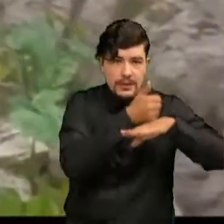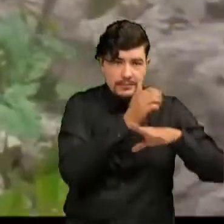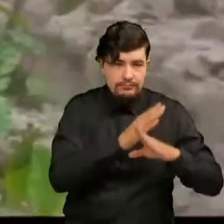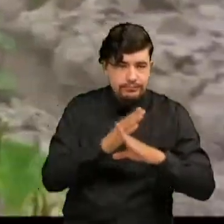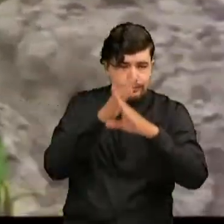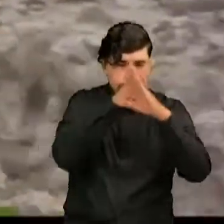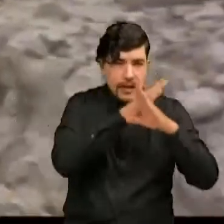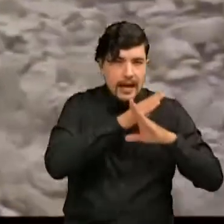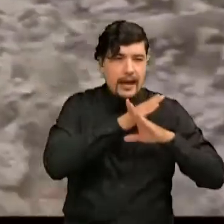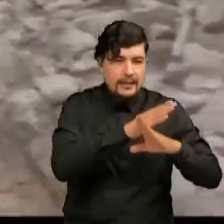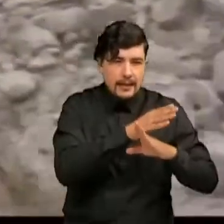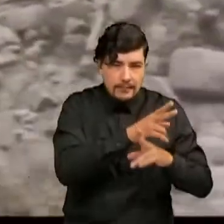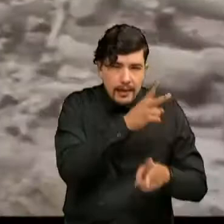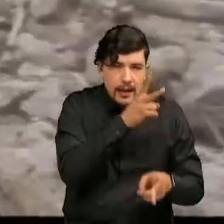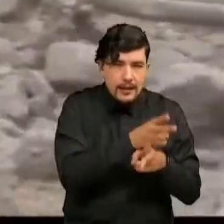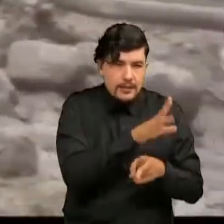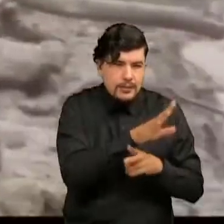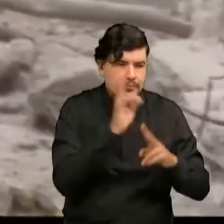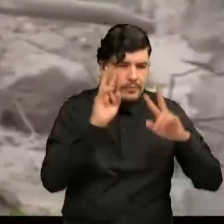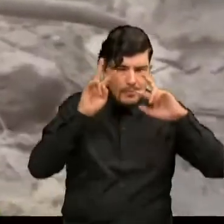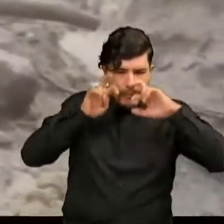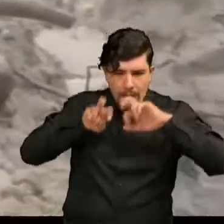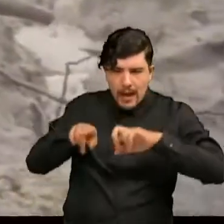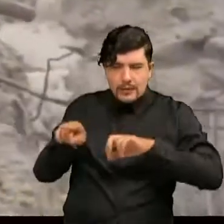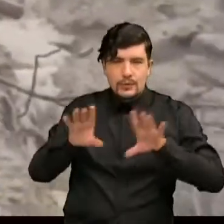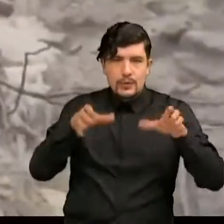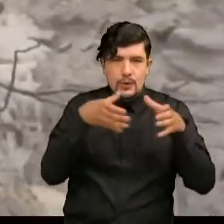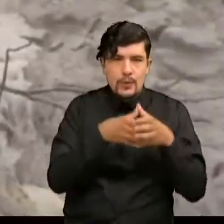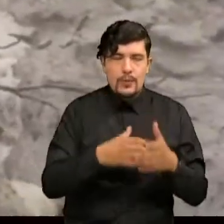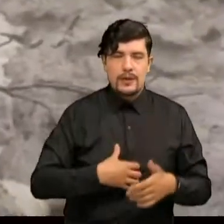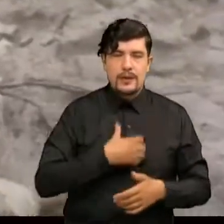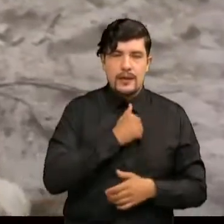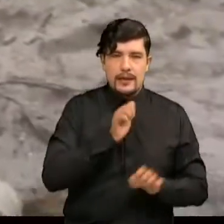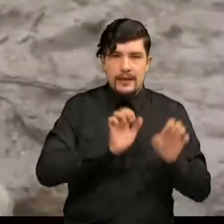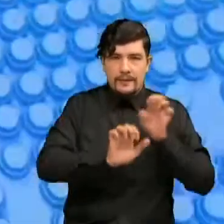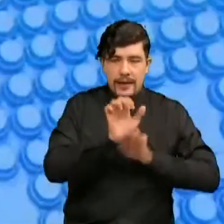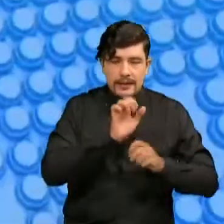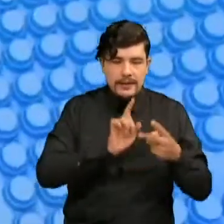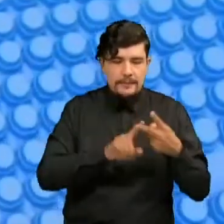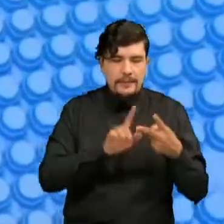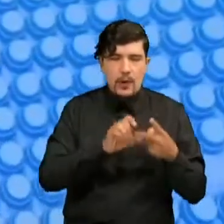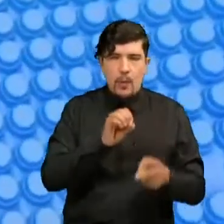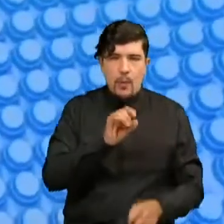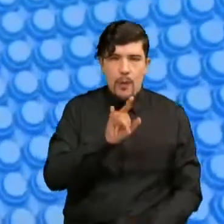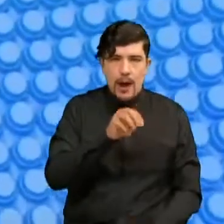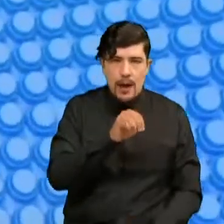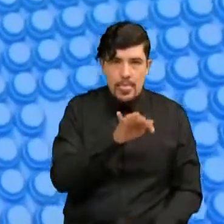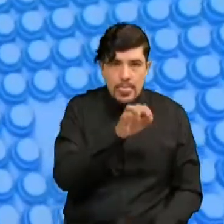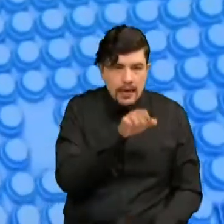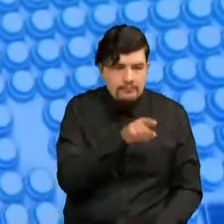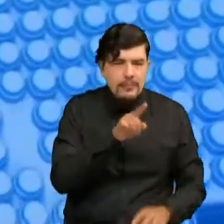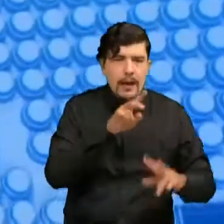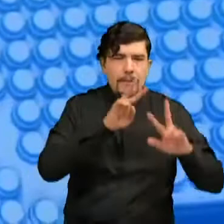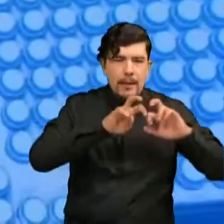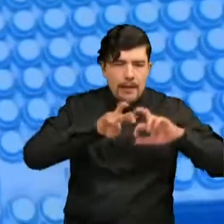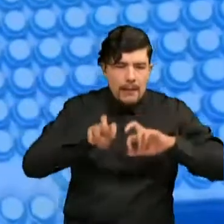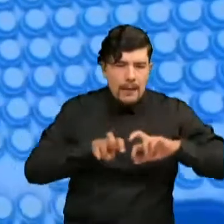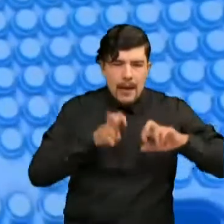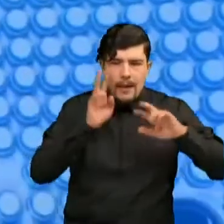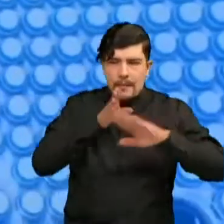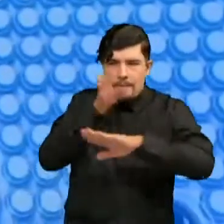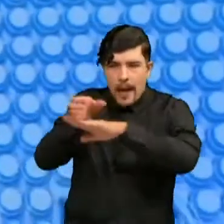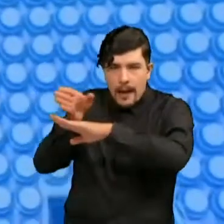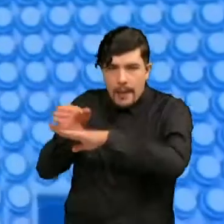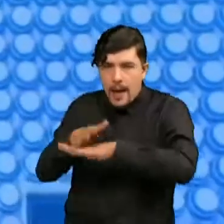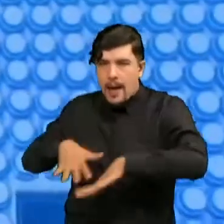en el grupo operativo de la defensa civil uma está planeación están realizando estas visitas a las diferentes veredas